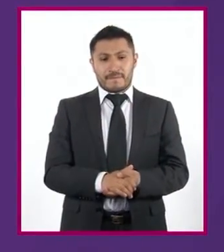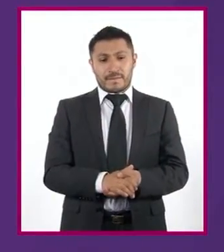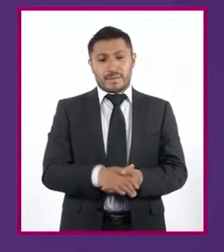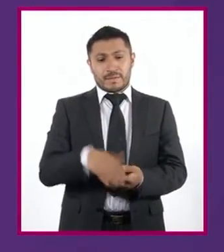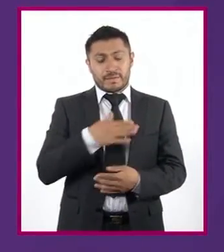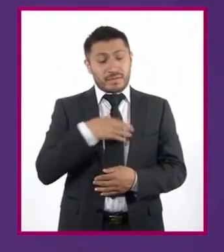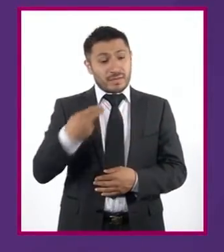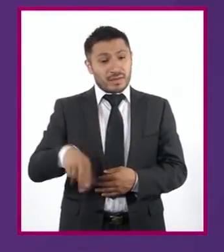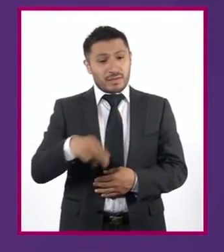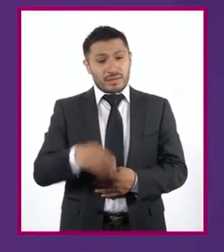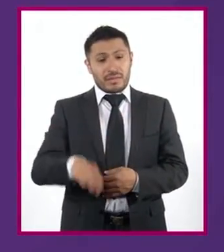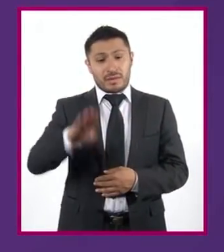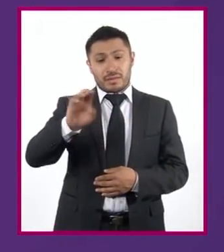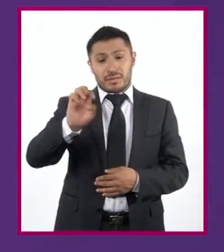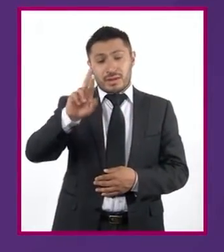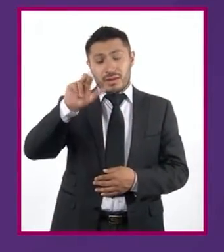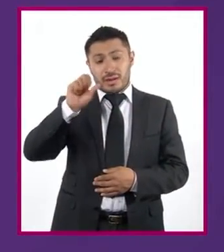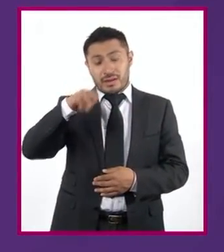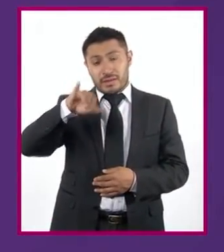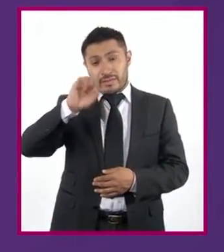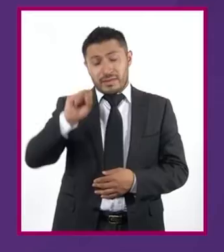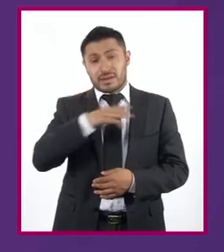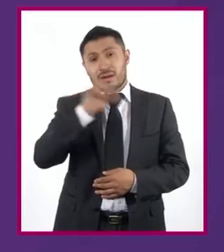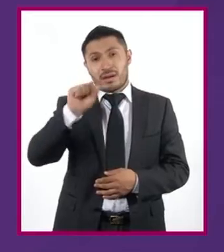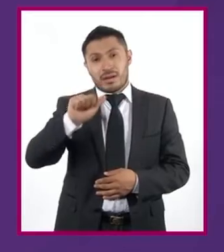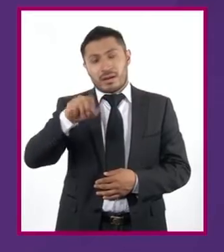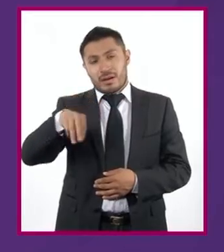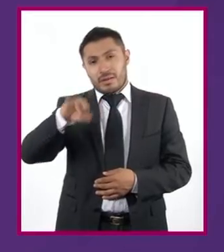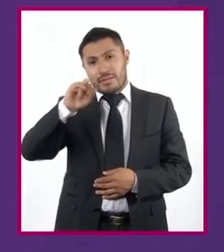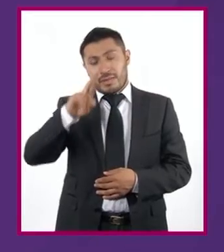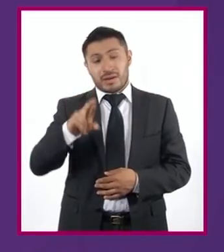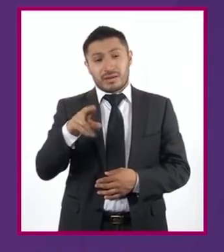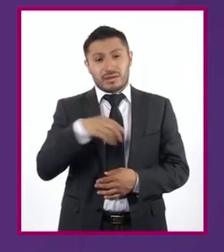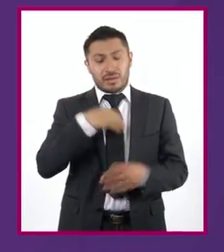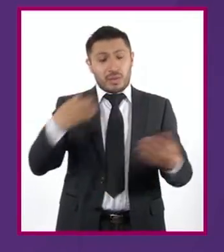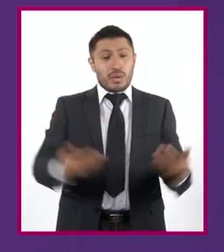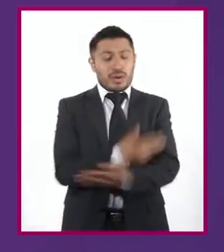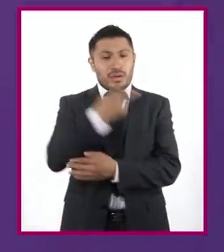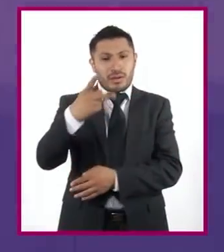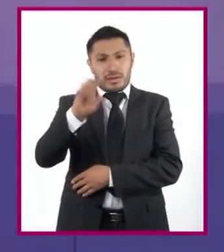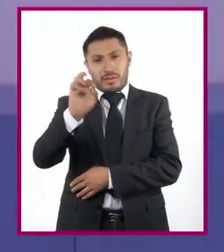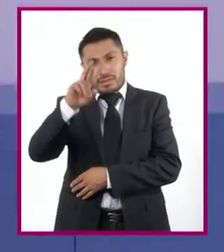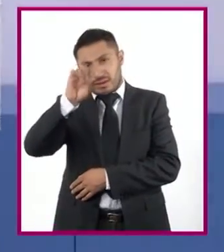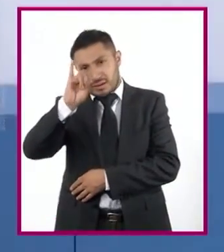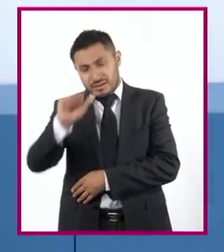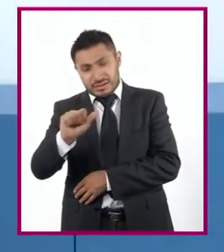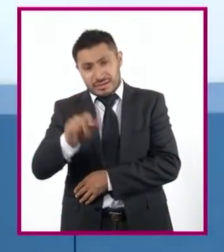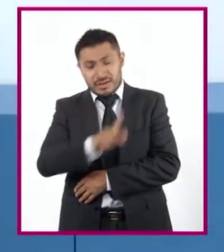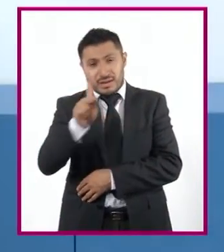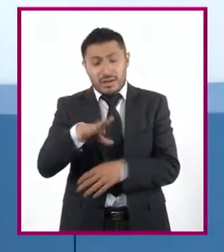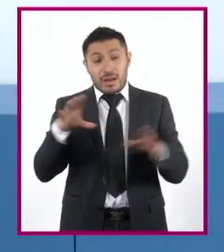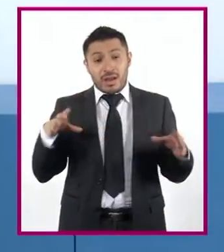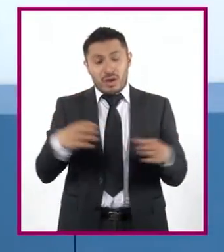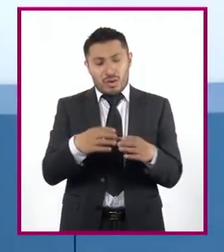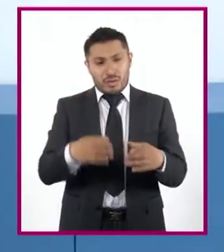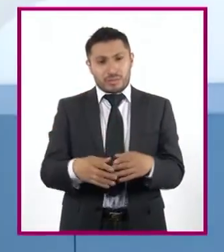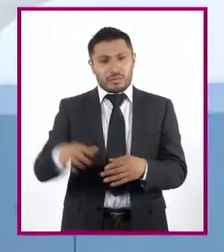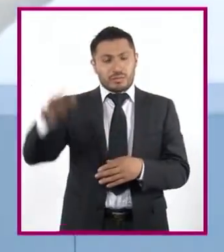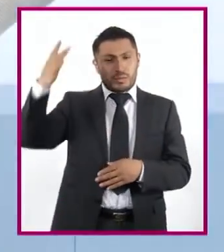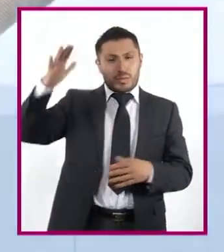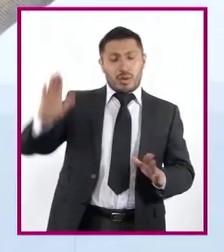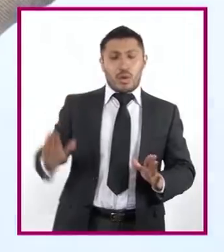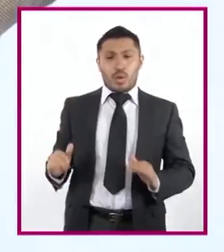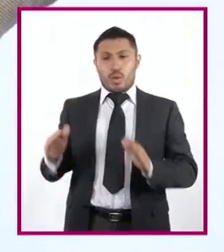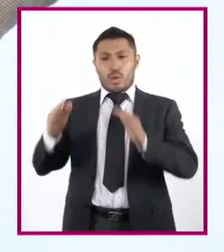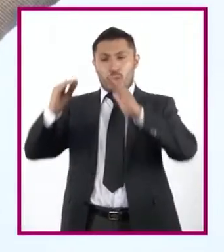llamo Beremis Samir. Nací en una pequeña aldea de Koi, en Persia, a la sombra de la gran pirámide formada por el